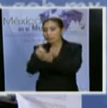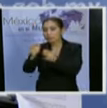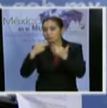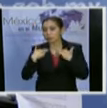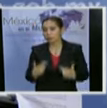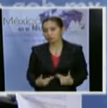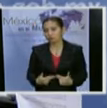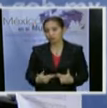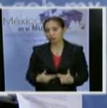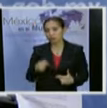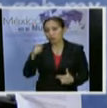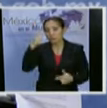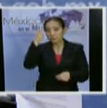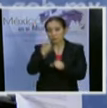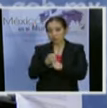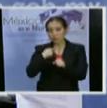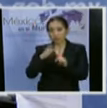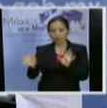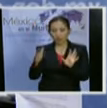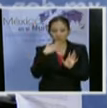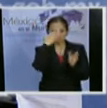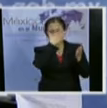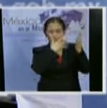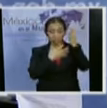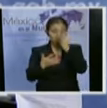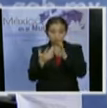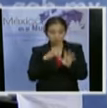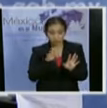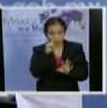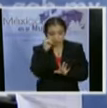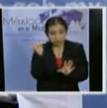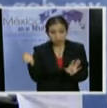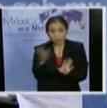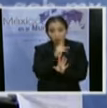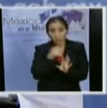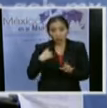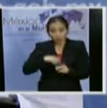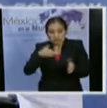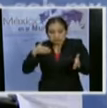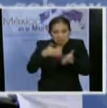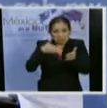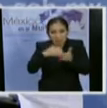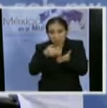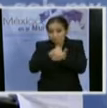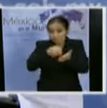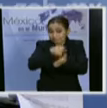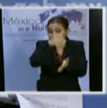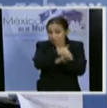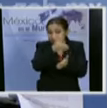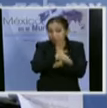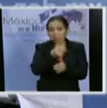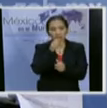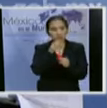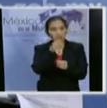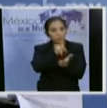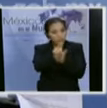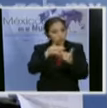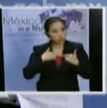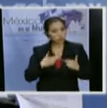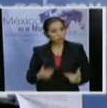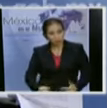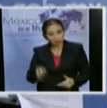humanos, que primero quedó desdibujado y que hemos sentido que la presión que nosotros hemos hecho en torno a que los derechos